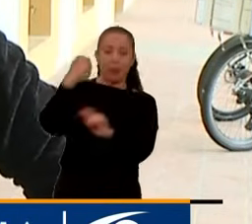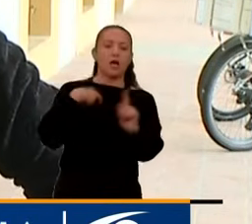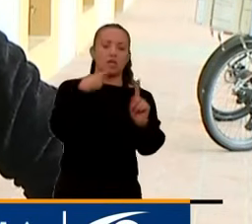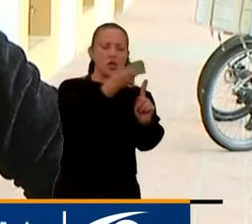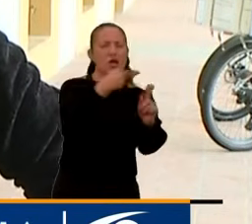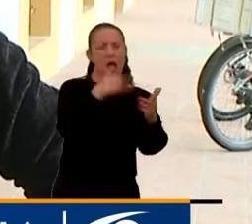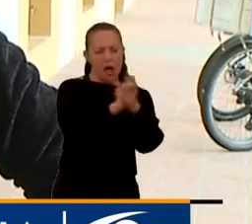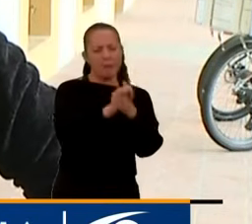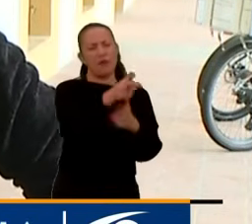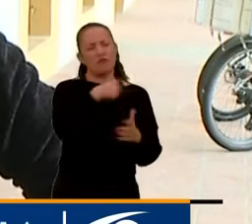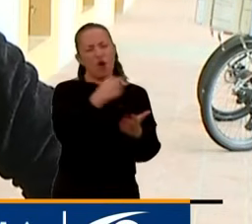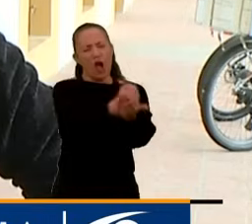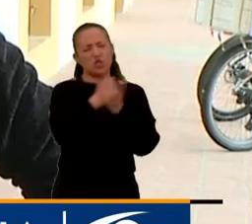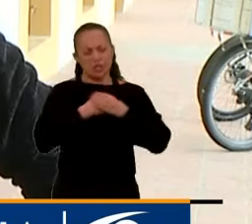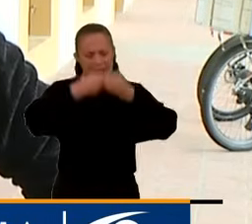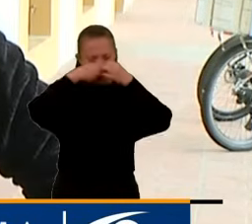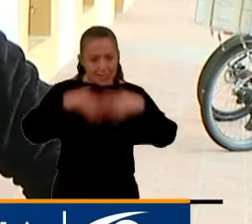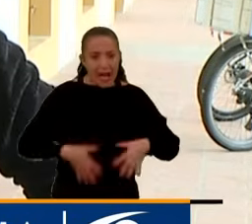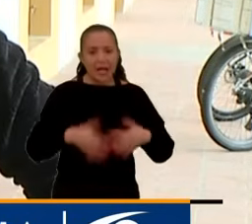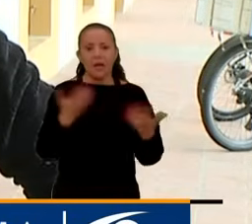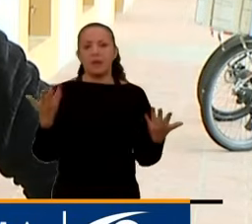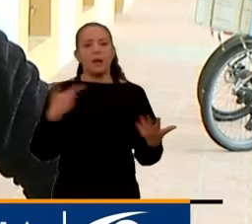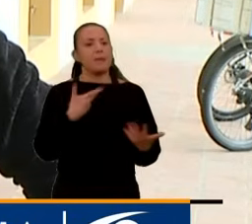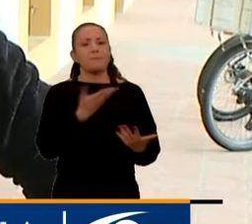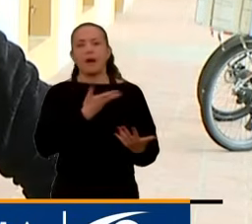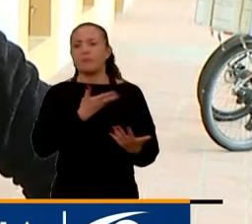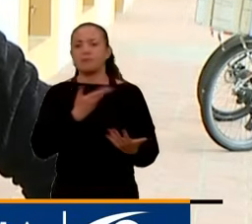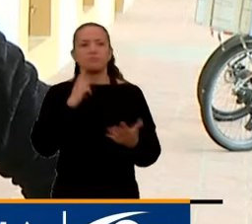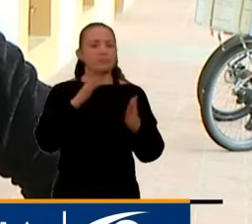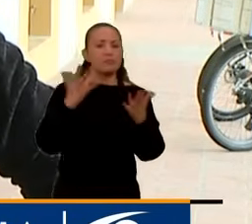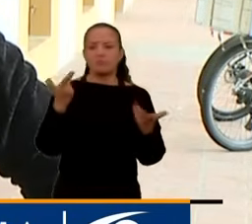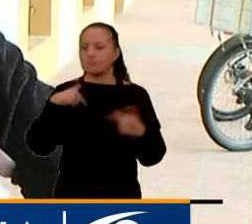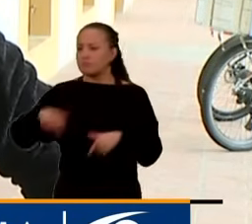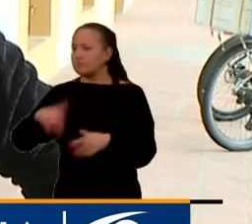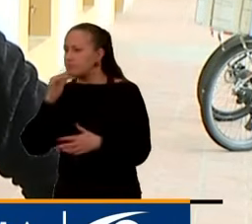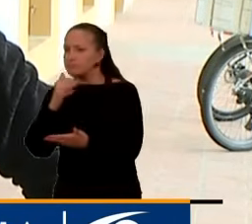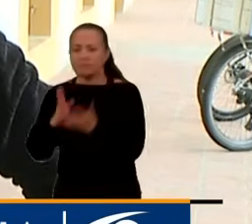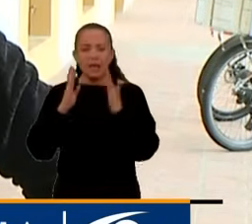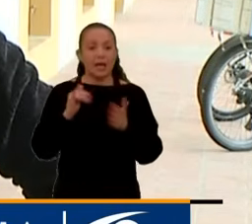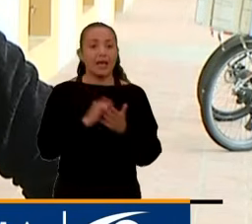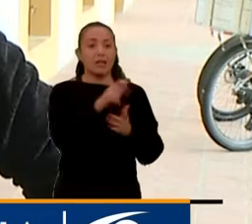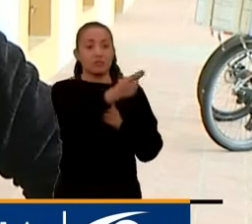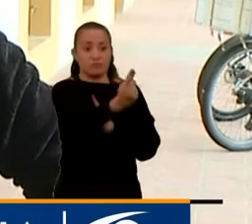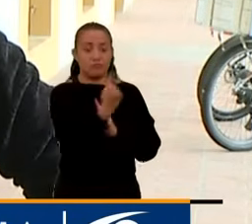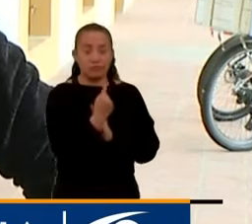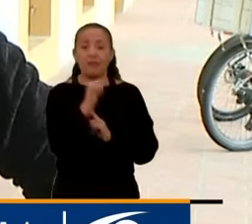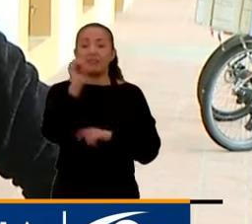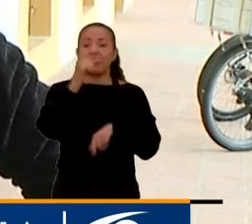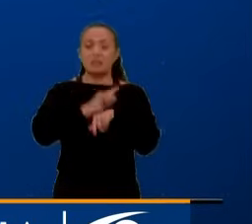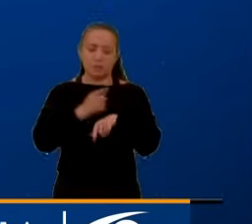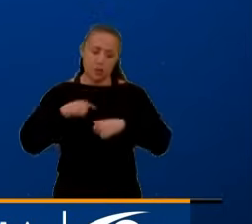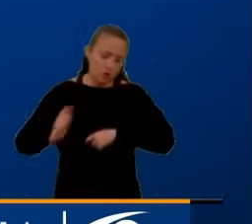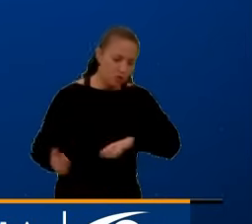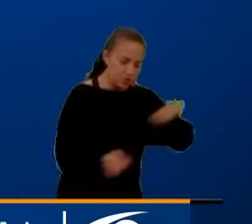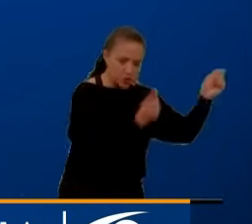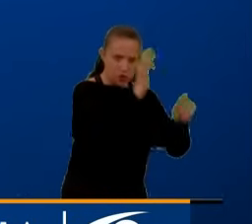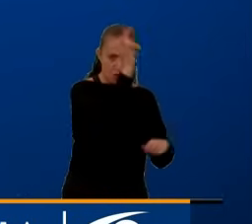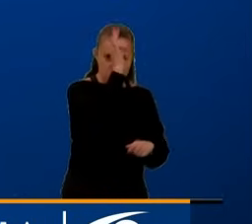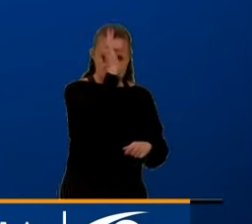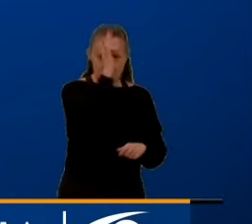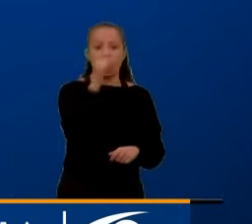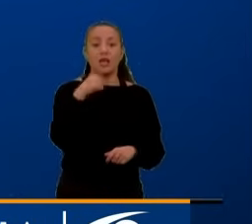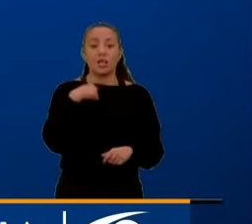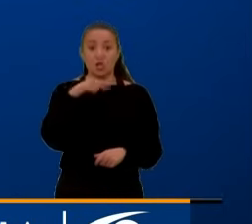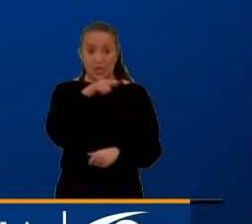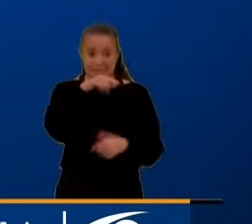favor me ayude porque estoy botando mucha sangre y la mamá pues no me atiende ni me deja salir ni nada. Ella llega a los 10 minutos, me lleva al hospital. Yo estando